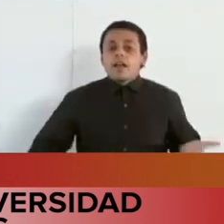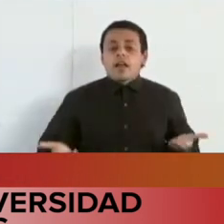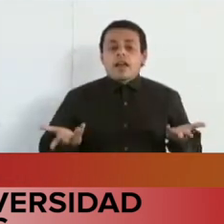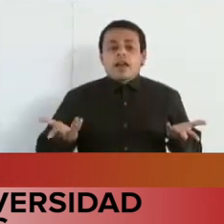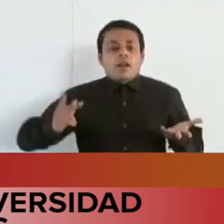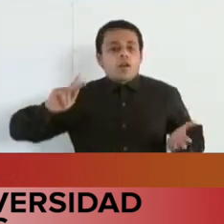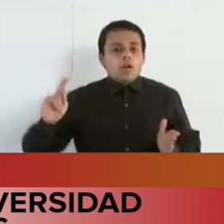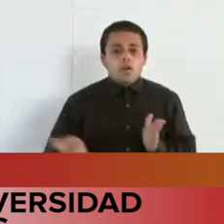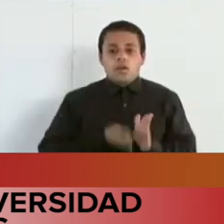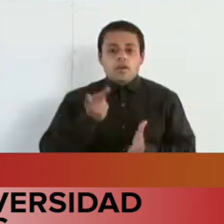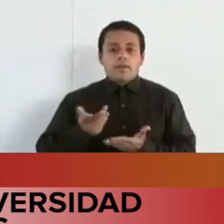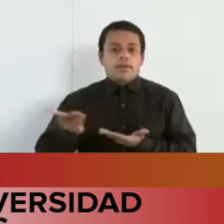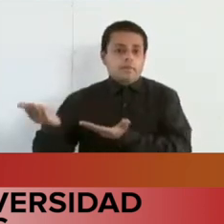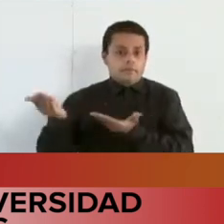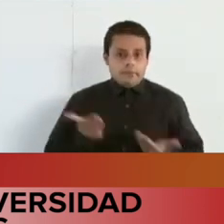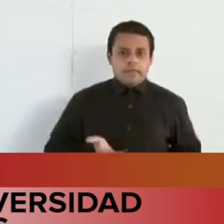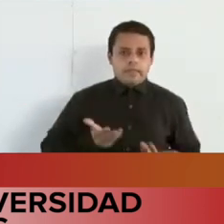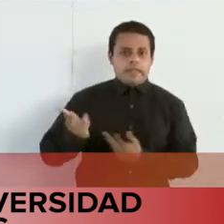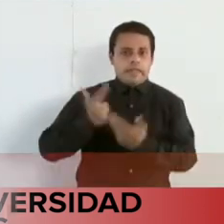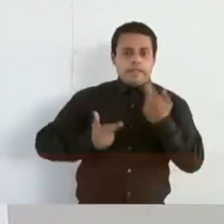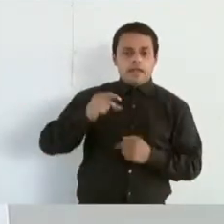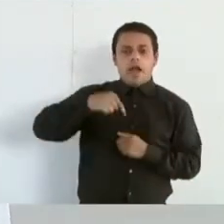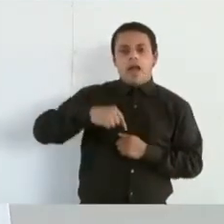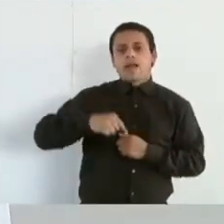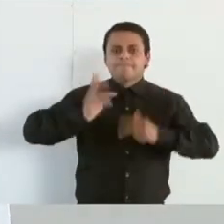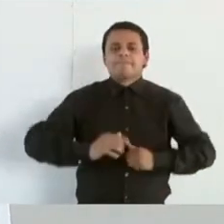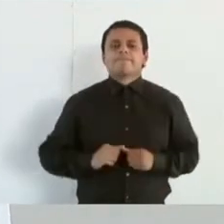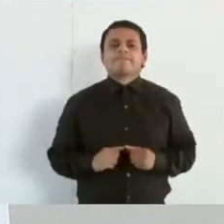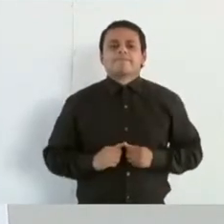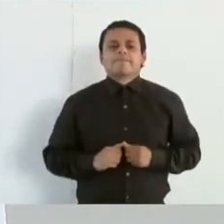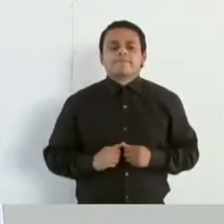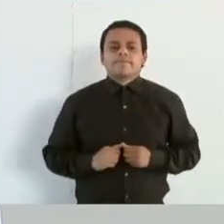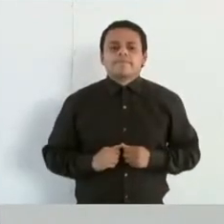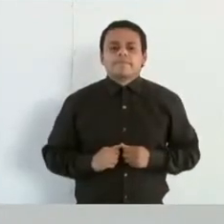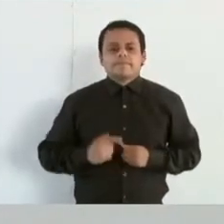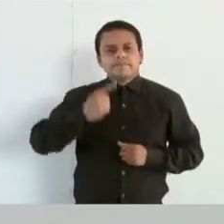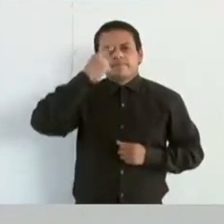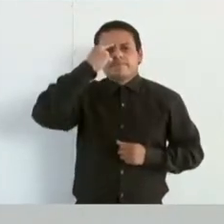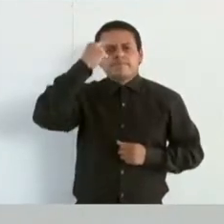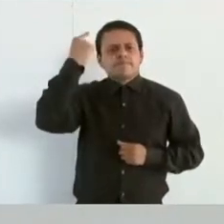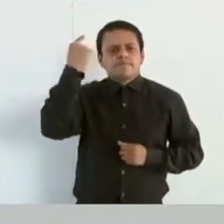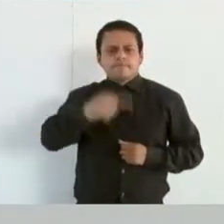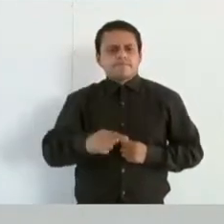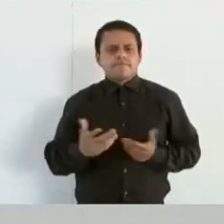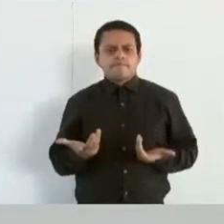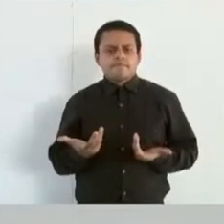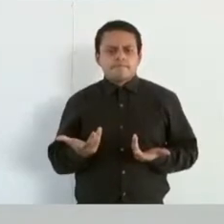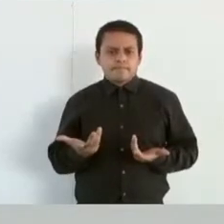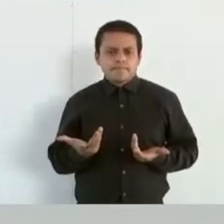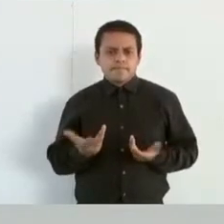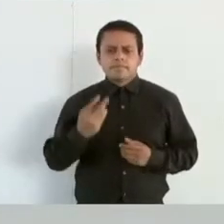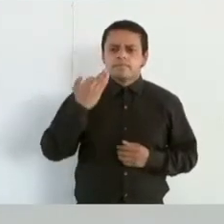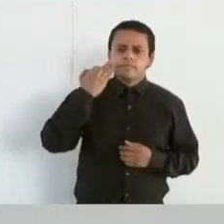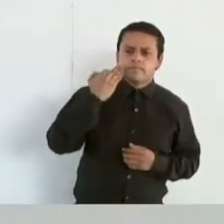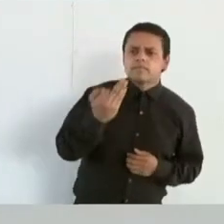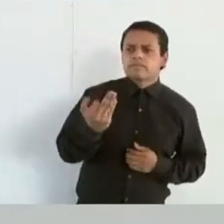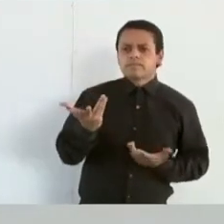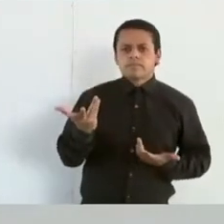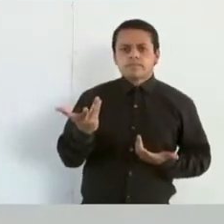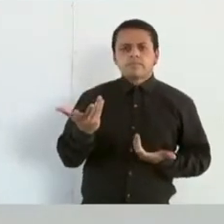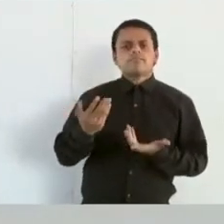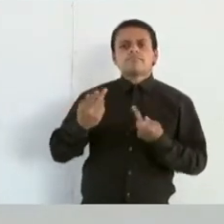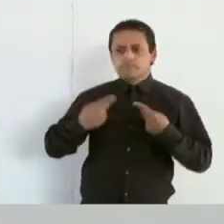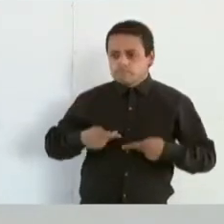regresamos y estamos iniciando una gira por Zacatecas para constatar el trabajo que se